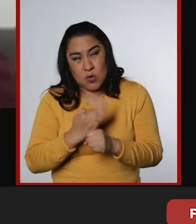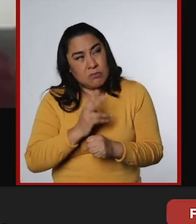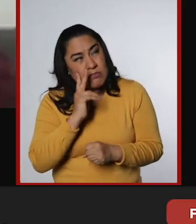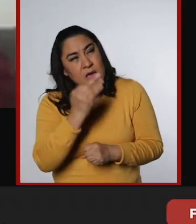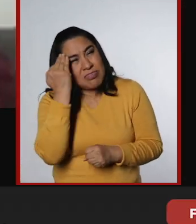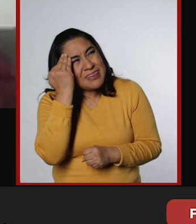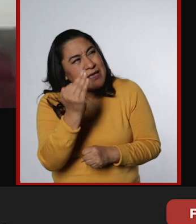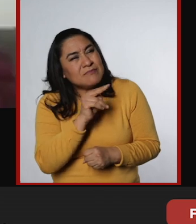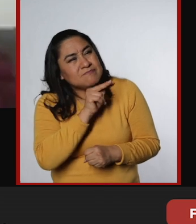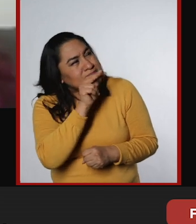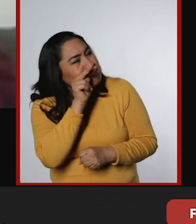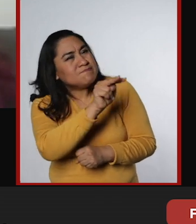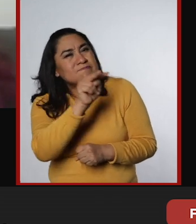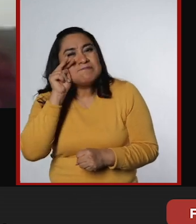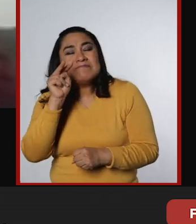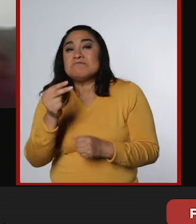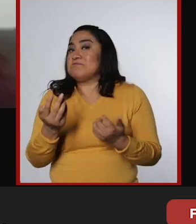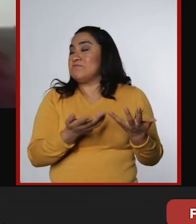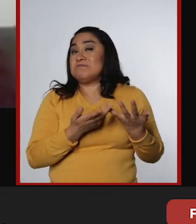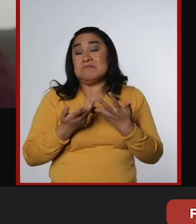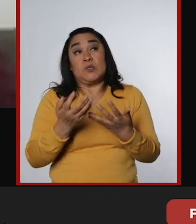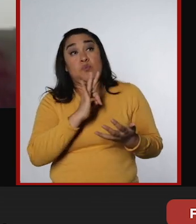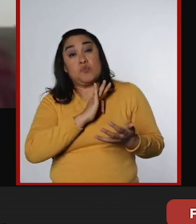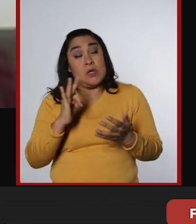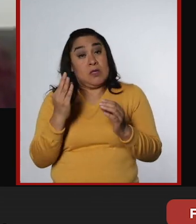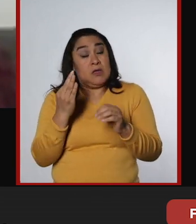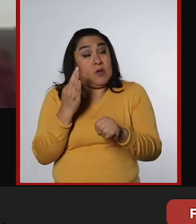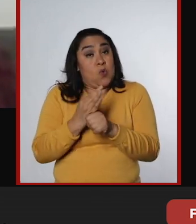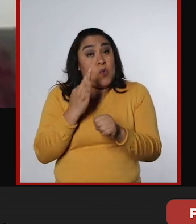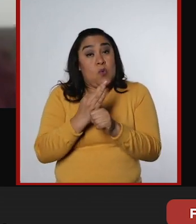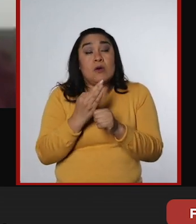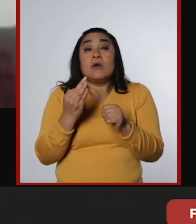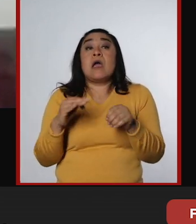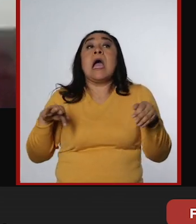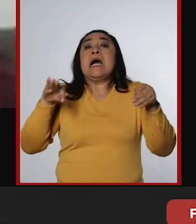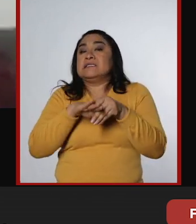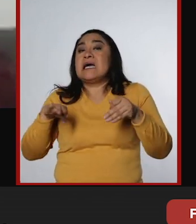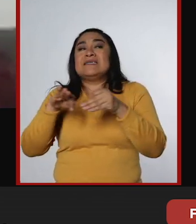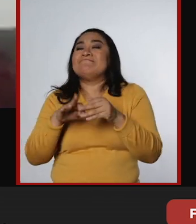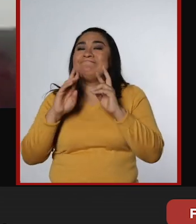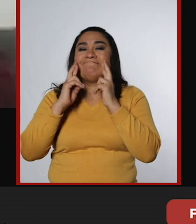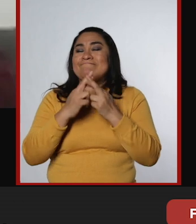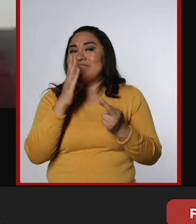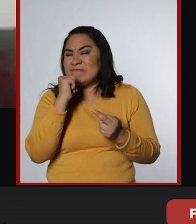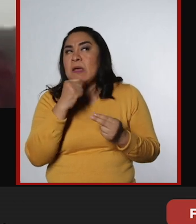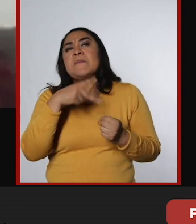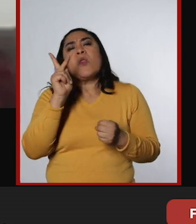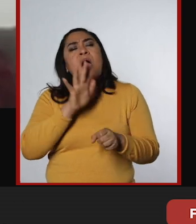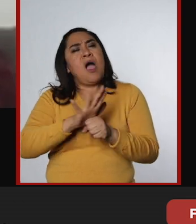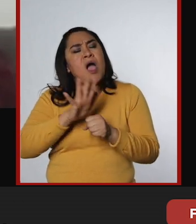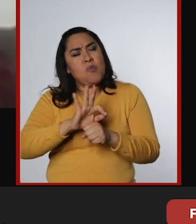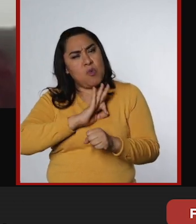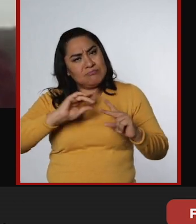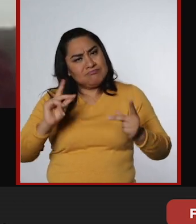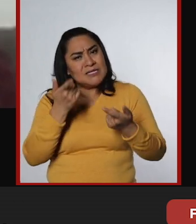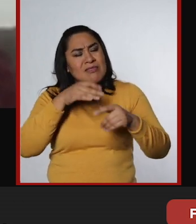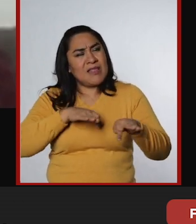el que estamos, donde no podemos estarnos reuniendo a cada rato, pero sí podemos accionar y entonces pues